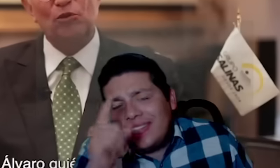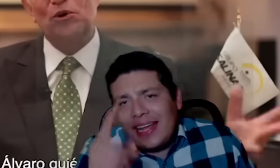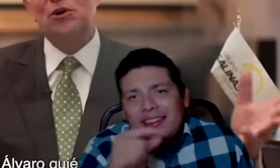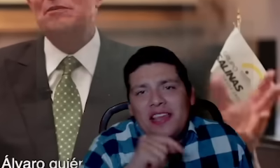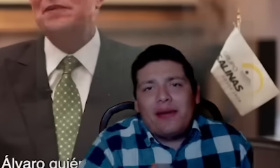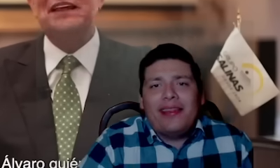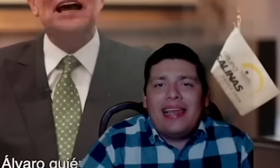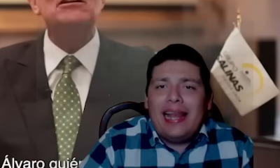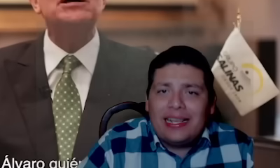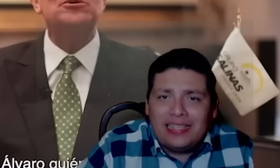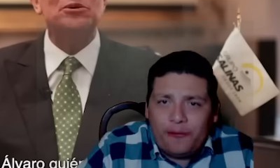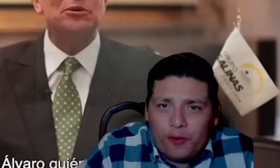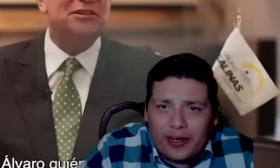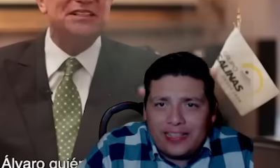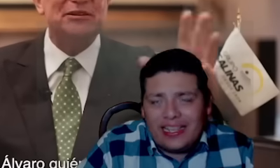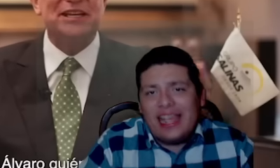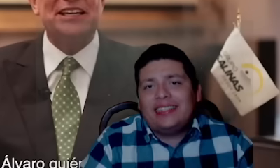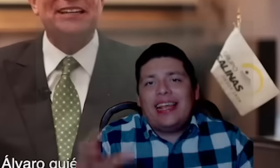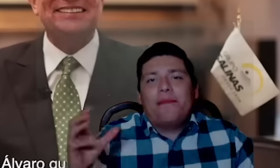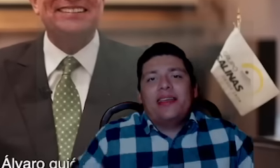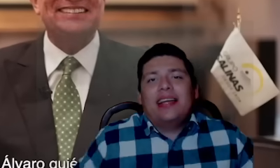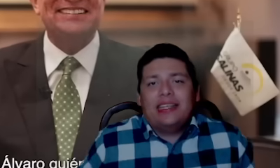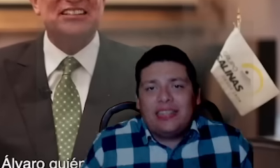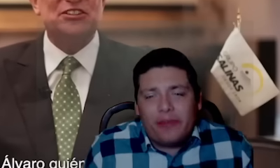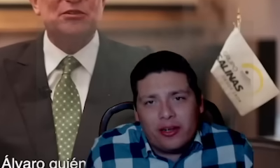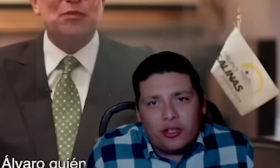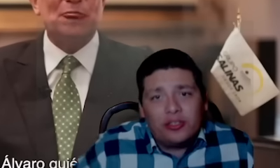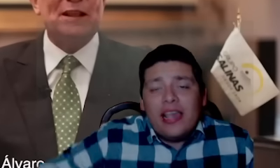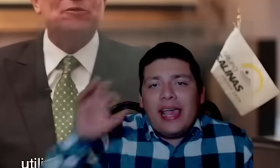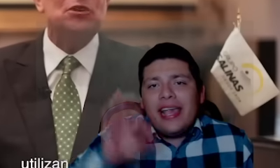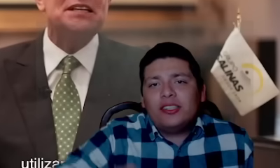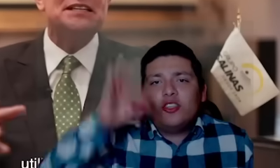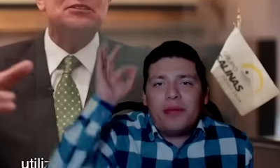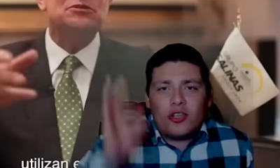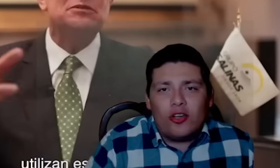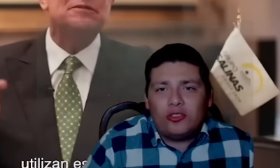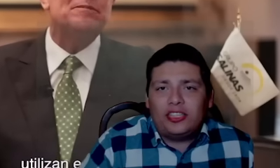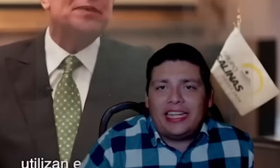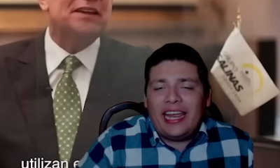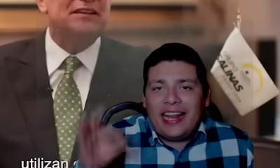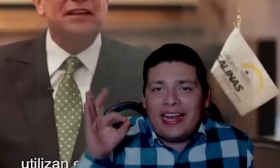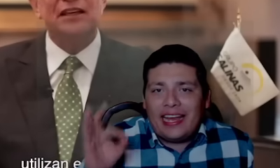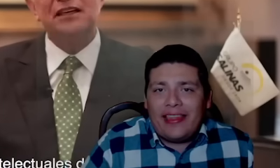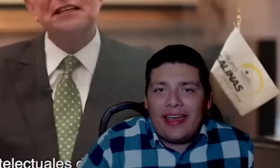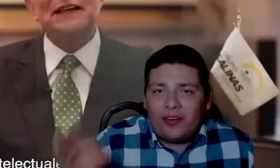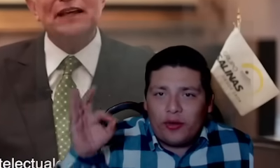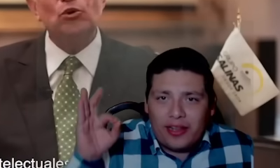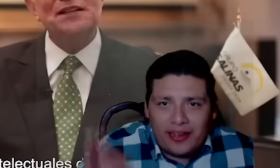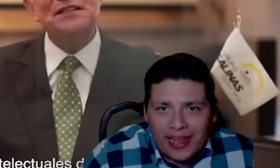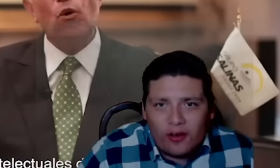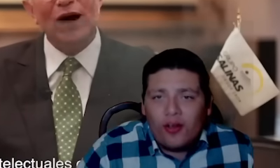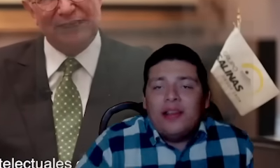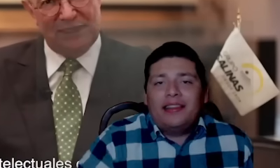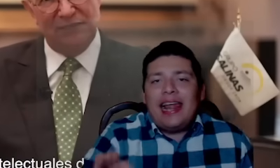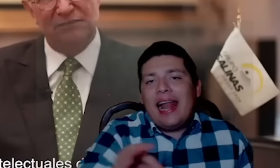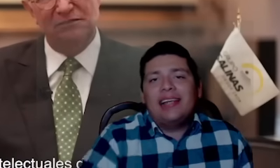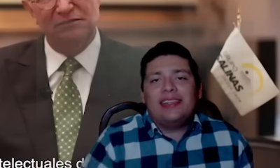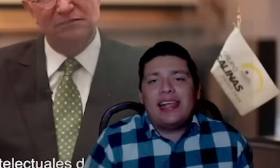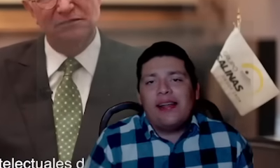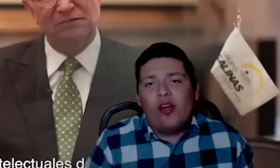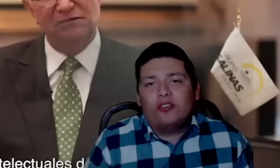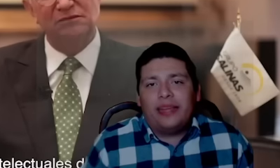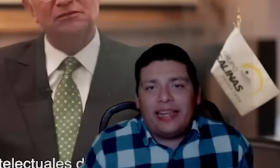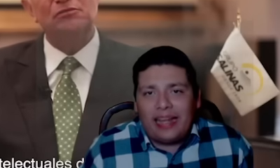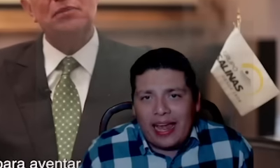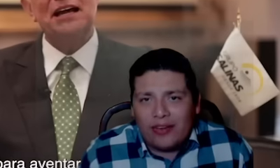y la iniciativa de las Afores. Y es que, amigas y amigos, estos mañosos se querían quedar con el dinero de